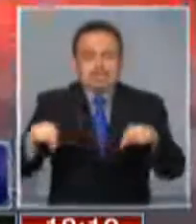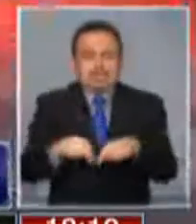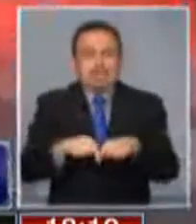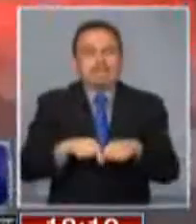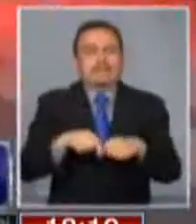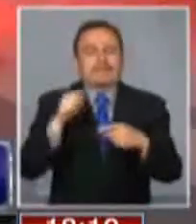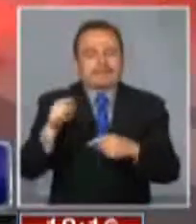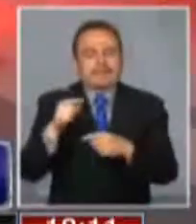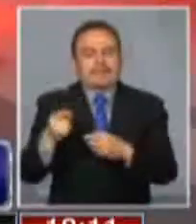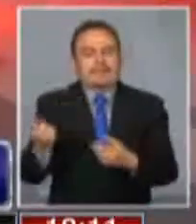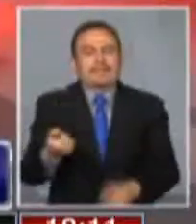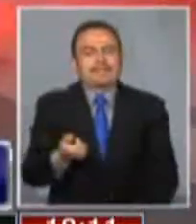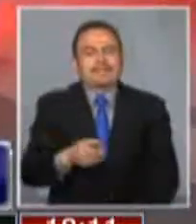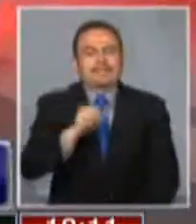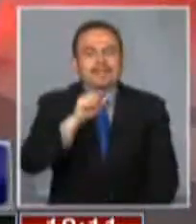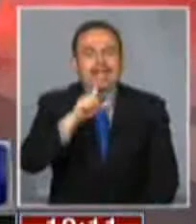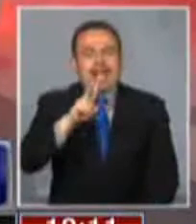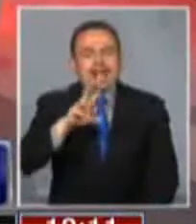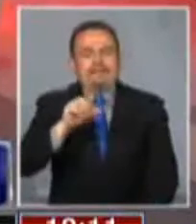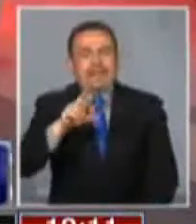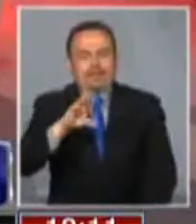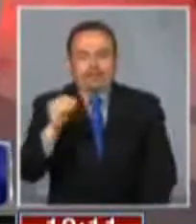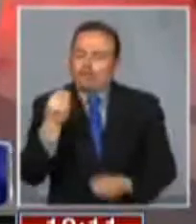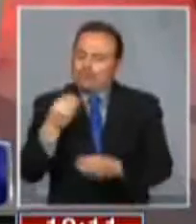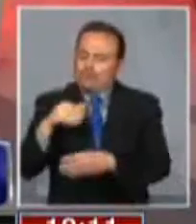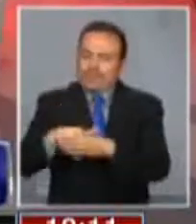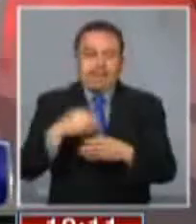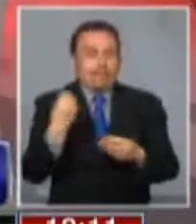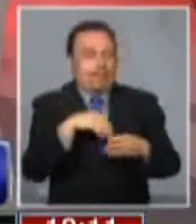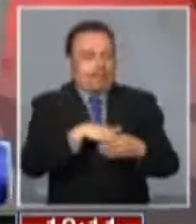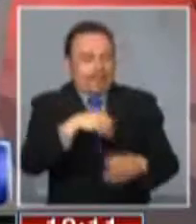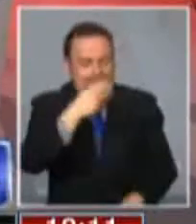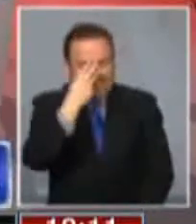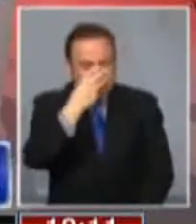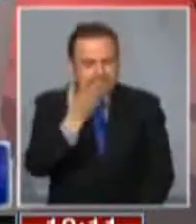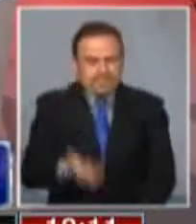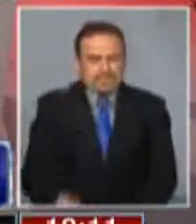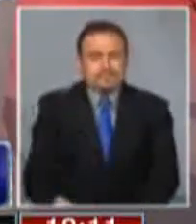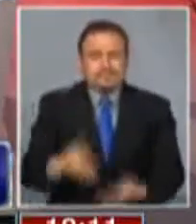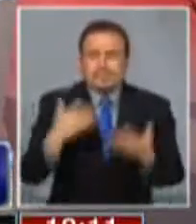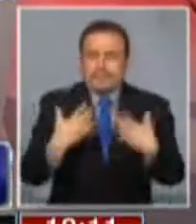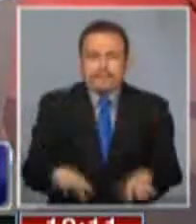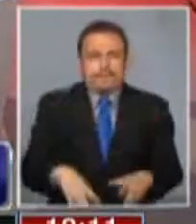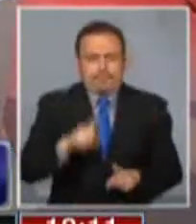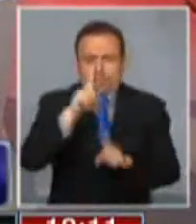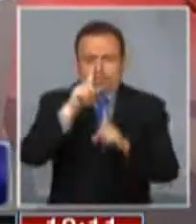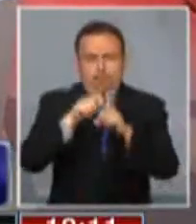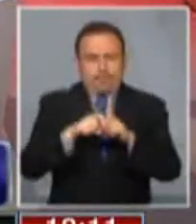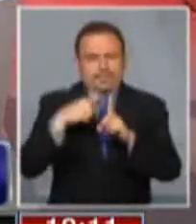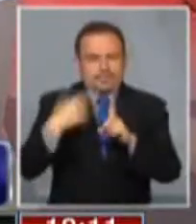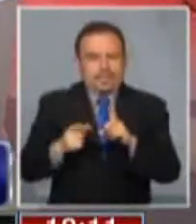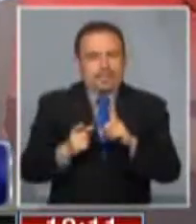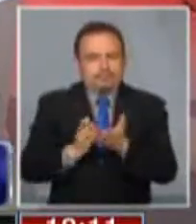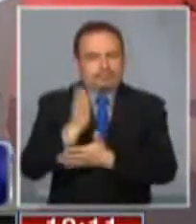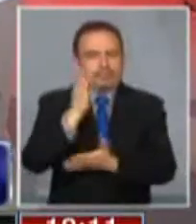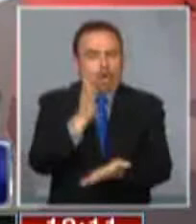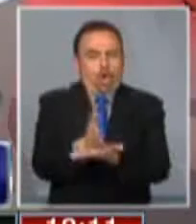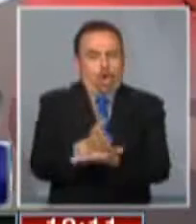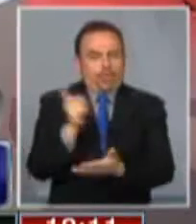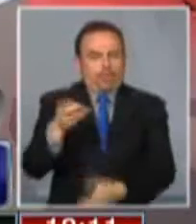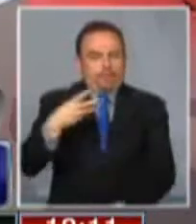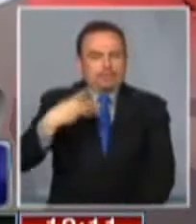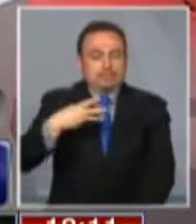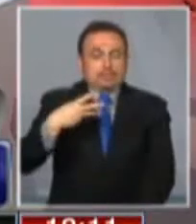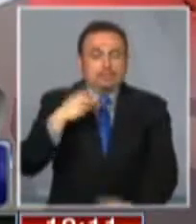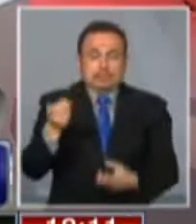Jadue. Señor Jadue, bienvenido, muy buenas tardes. Buenas tardes, Matilde. Bueno, ya ha pasado prácticamente un mes desde la entrada en vigencia de esta ordenanza